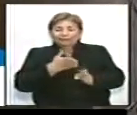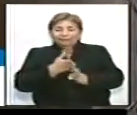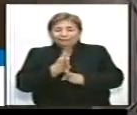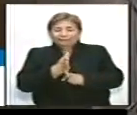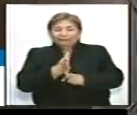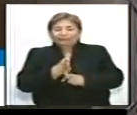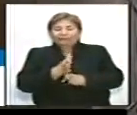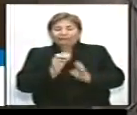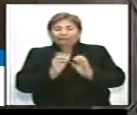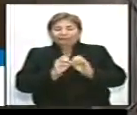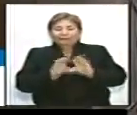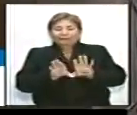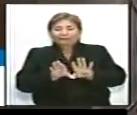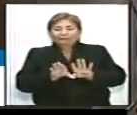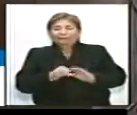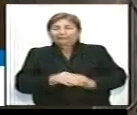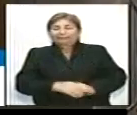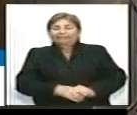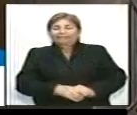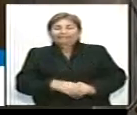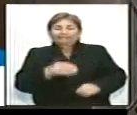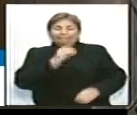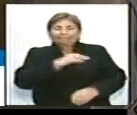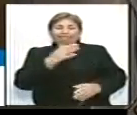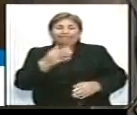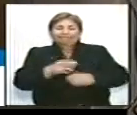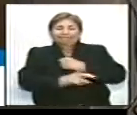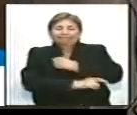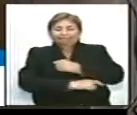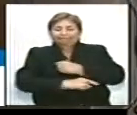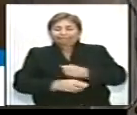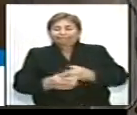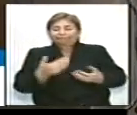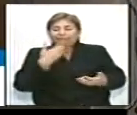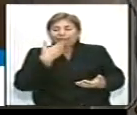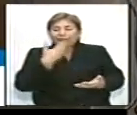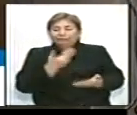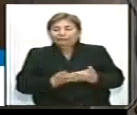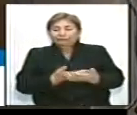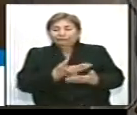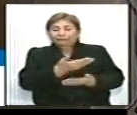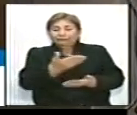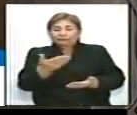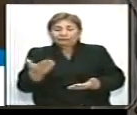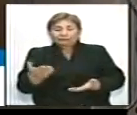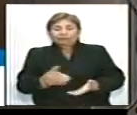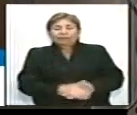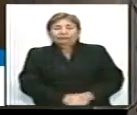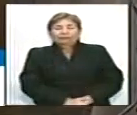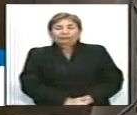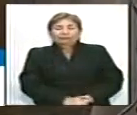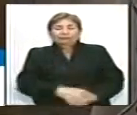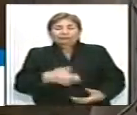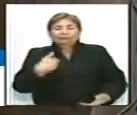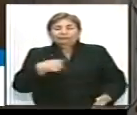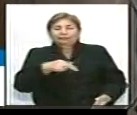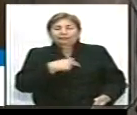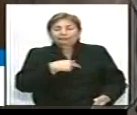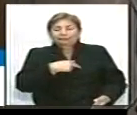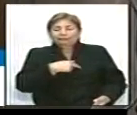correctamente, transparentemente, en favor del país. Quiero agradecer además a